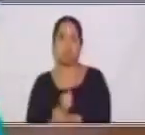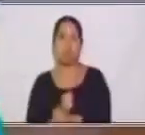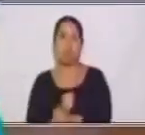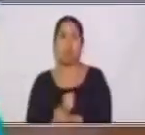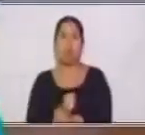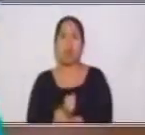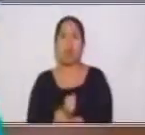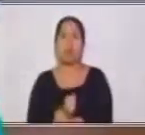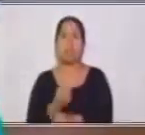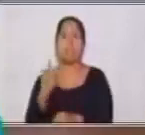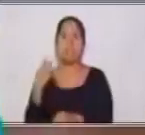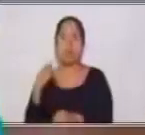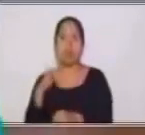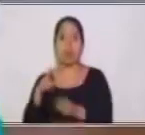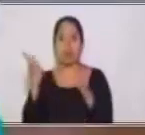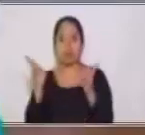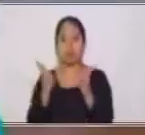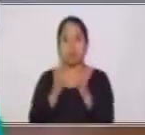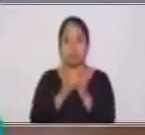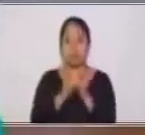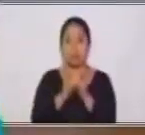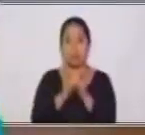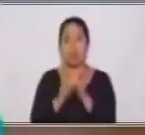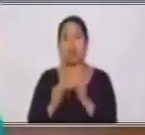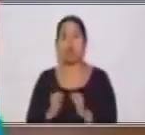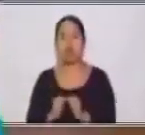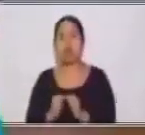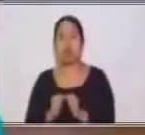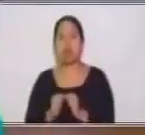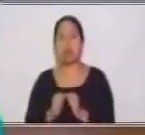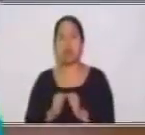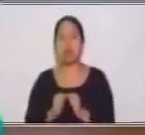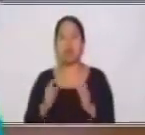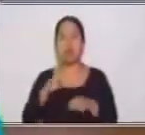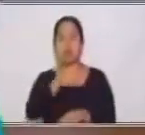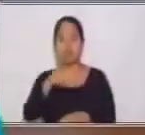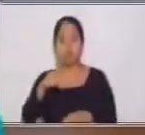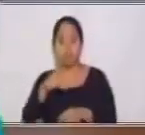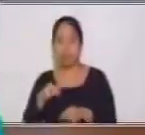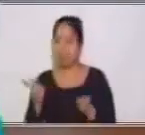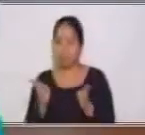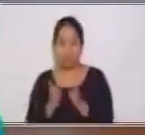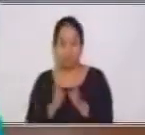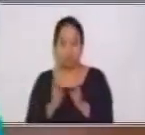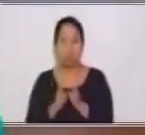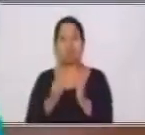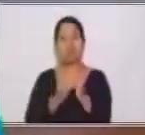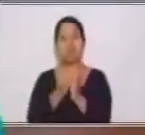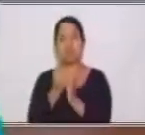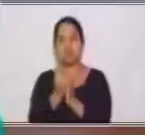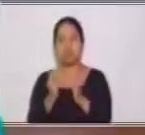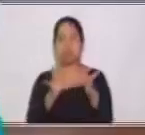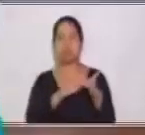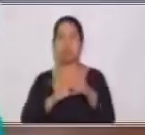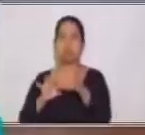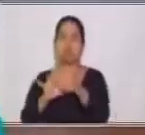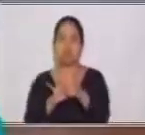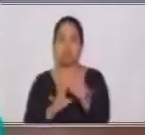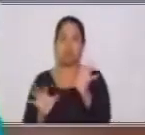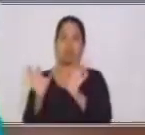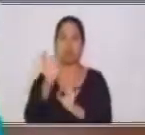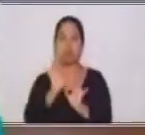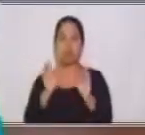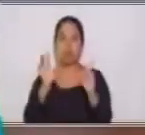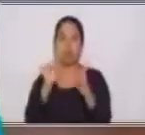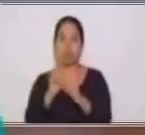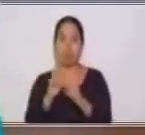forma más corta el nombre de algunas instituciones o de algunas organizaciones o bien de